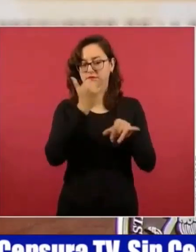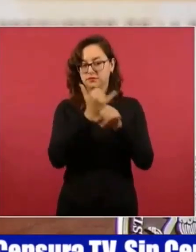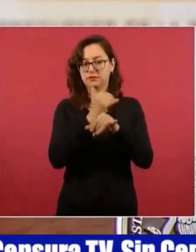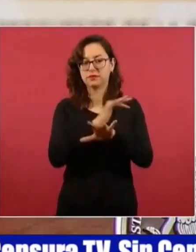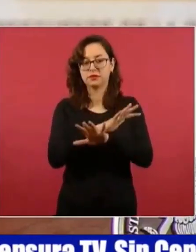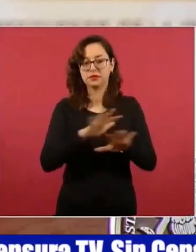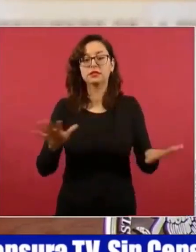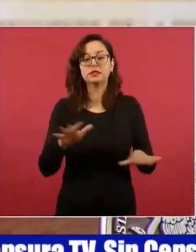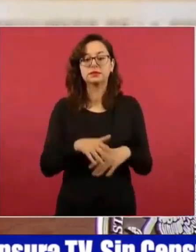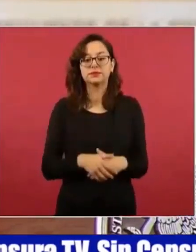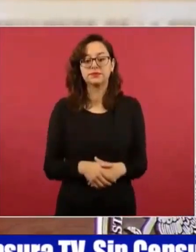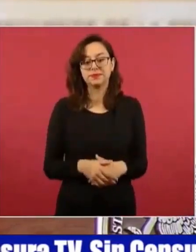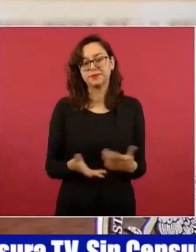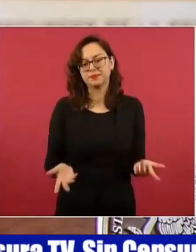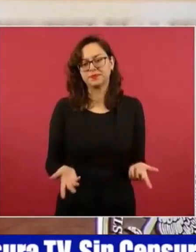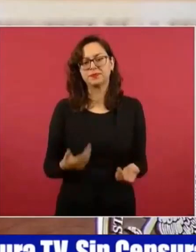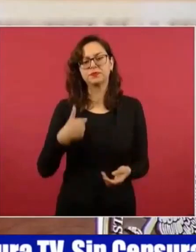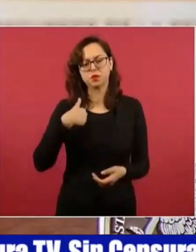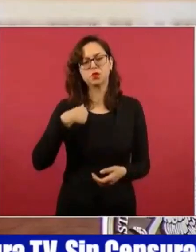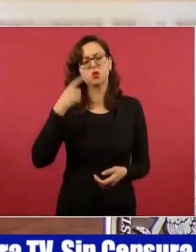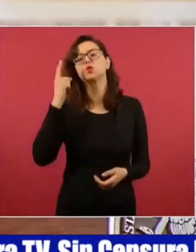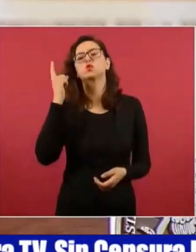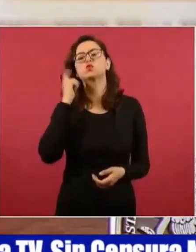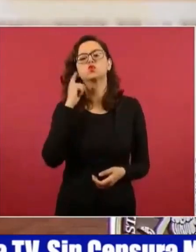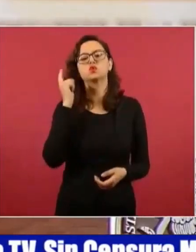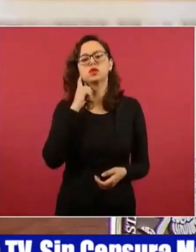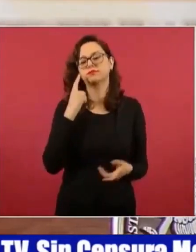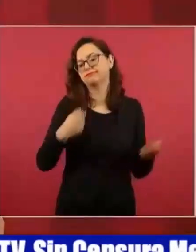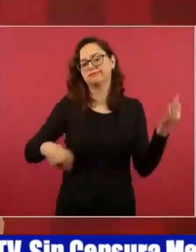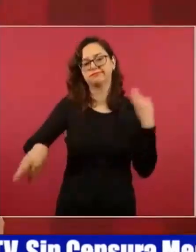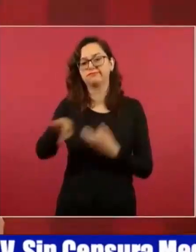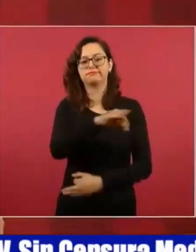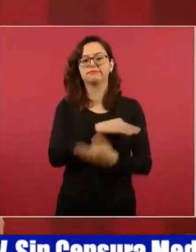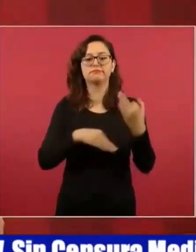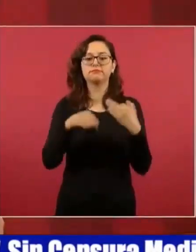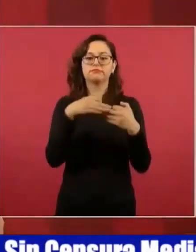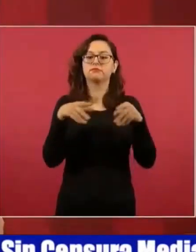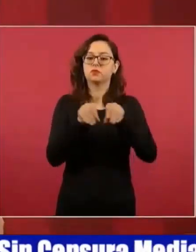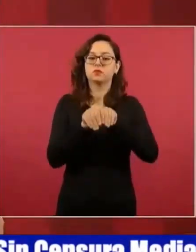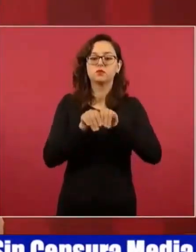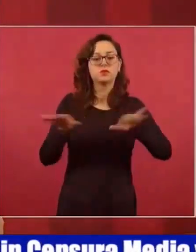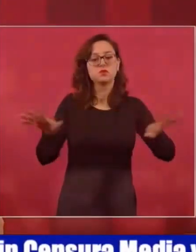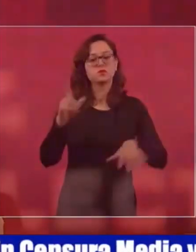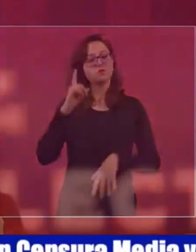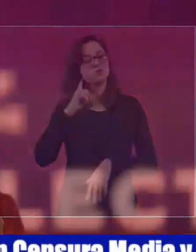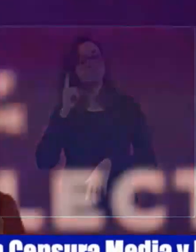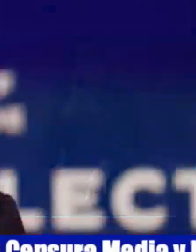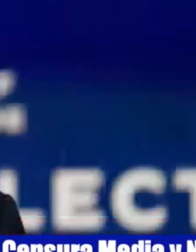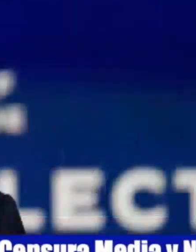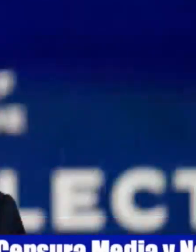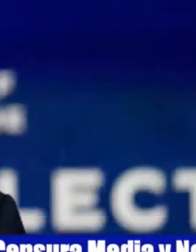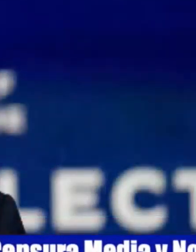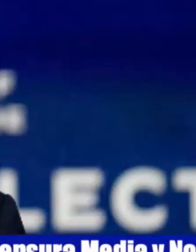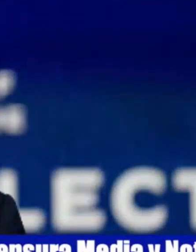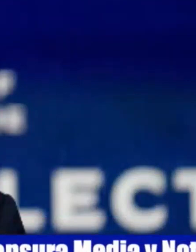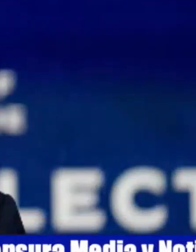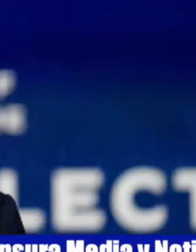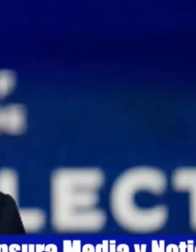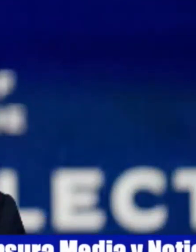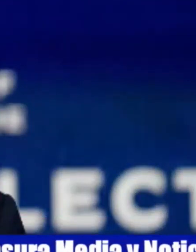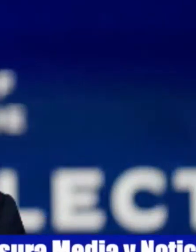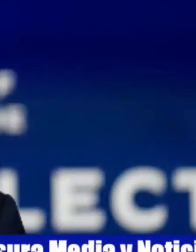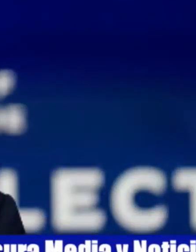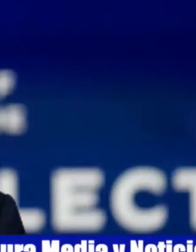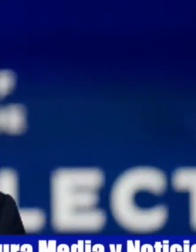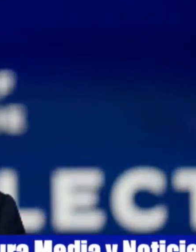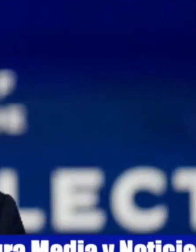de Estados Unidos ha estado ocupado con la tragedia de Texas y otras cosas, dice el mandatario mexicano,